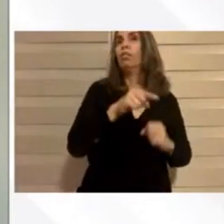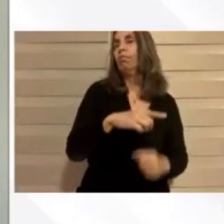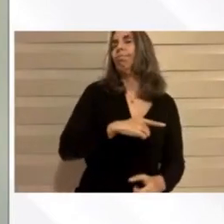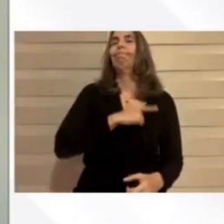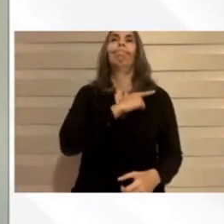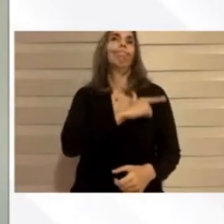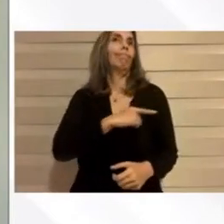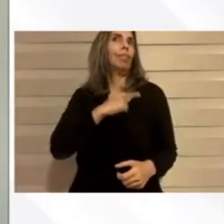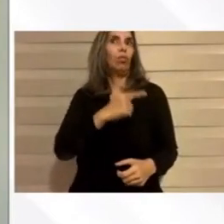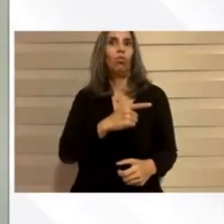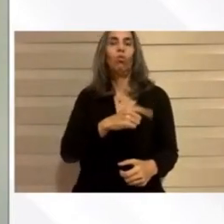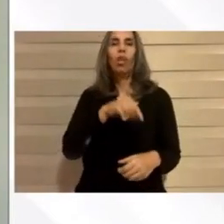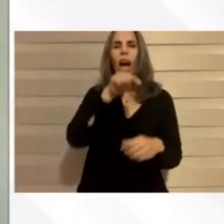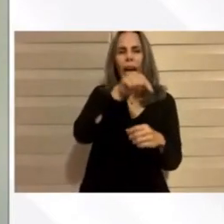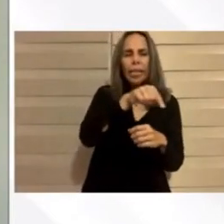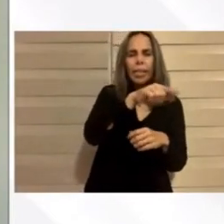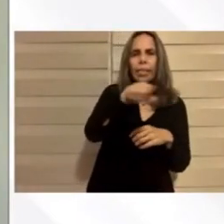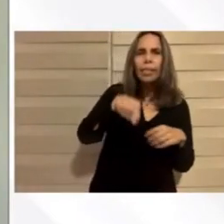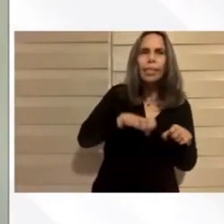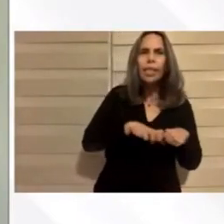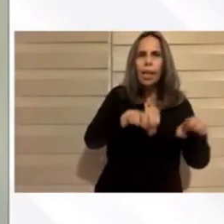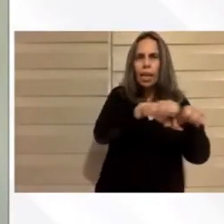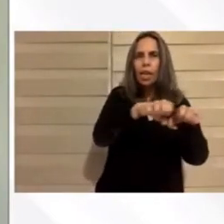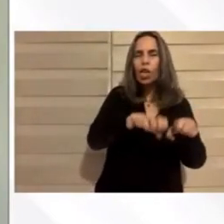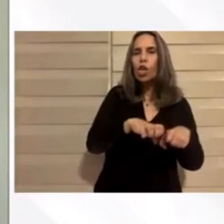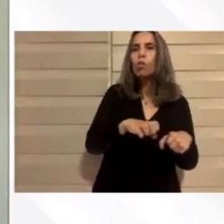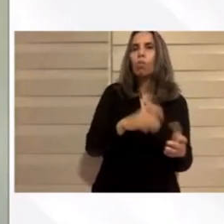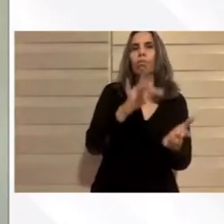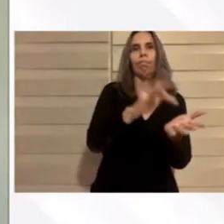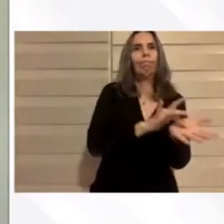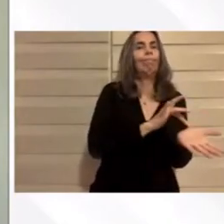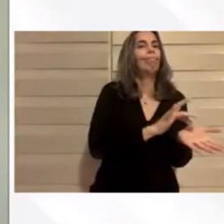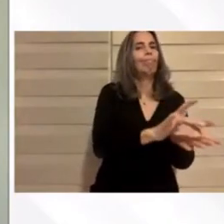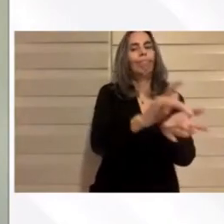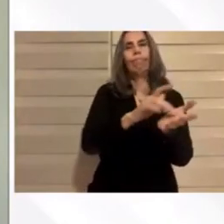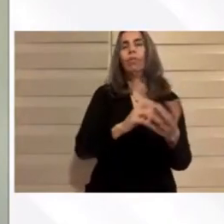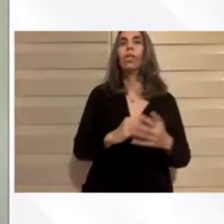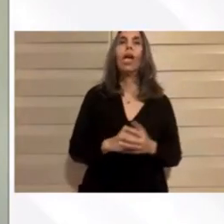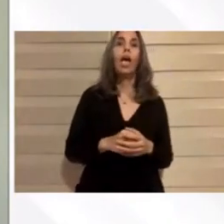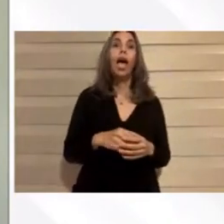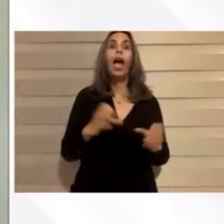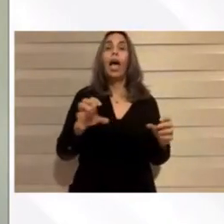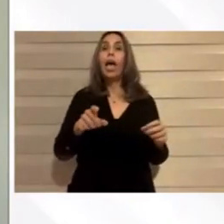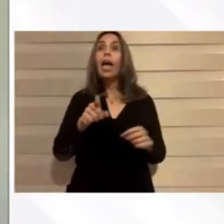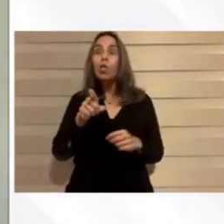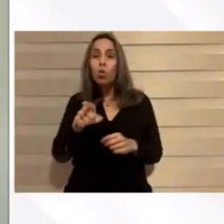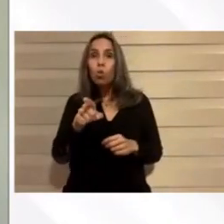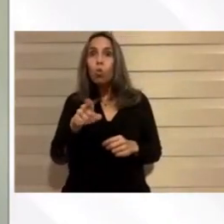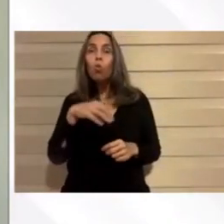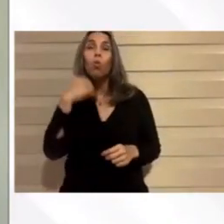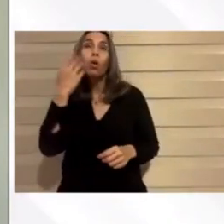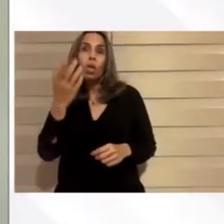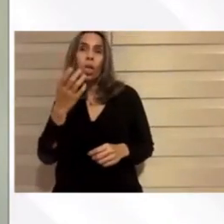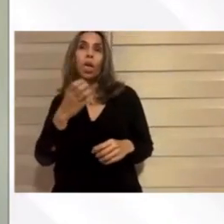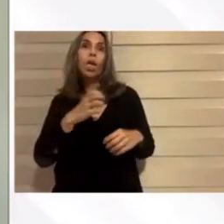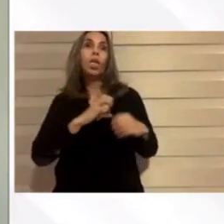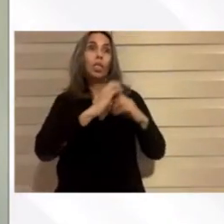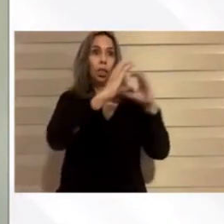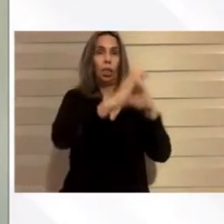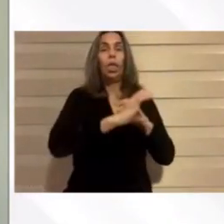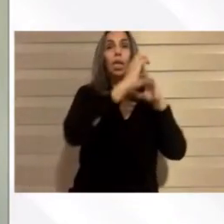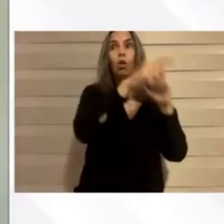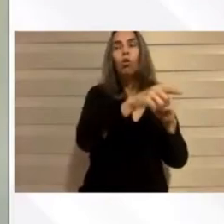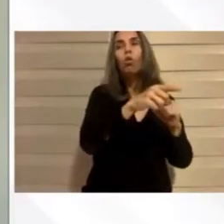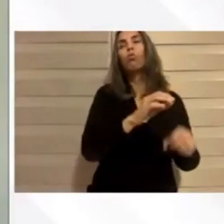nosotras. Para estar en el coro se necesita buena conducta, buen promedio, buena voz, el gusto por cantar, ser responsable